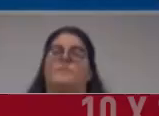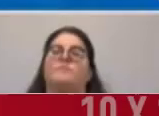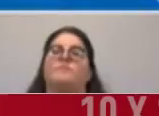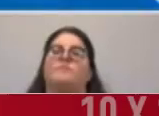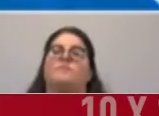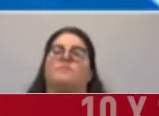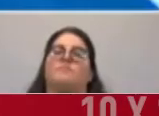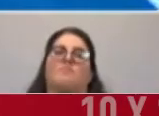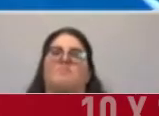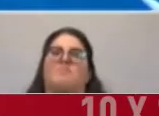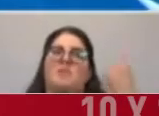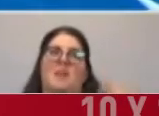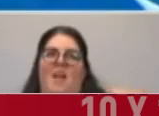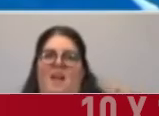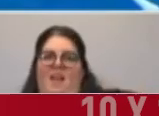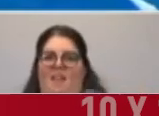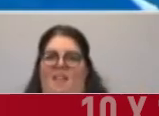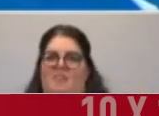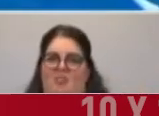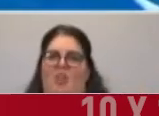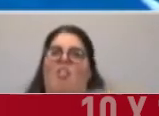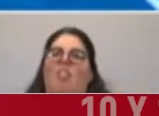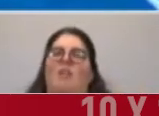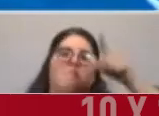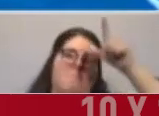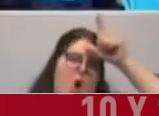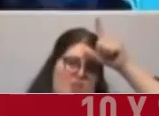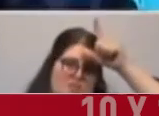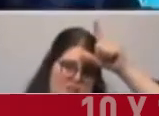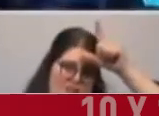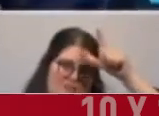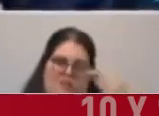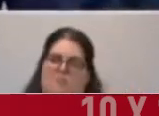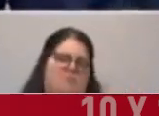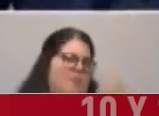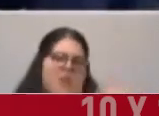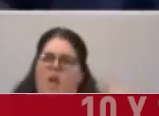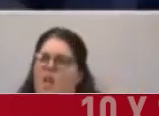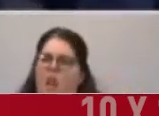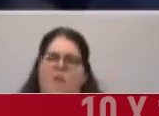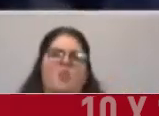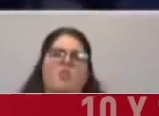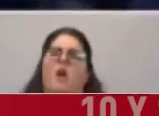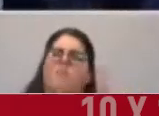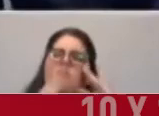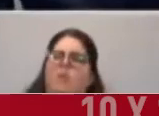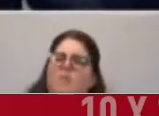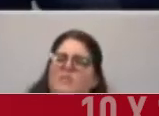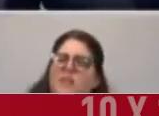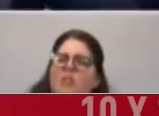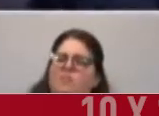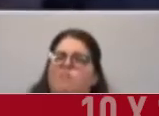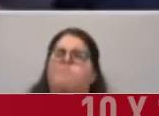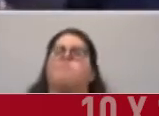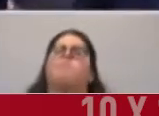es la primera generación de policías que han sido capacitados, que